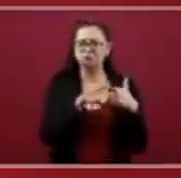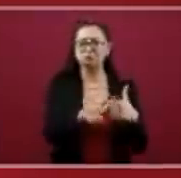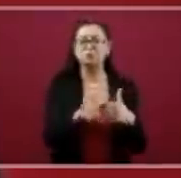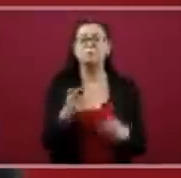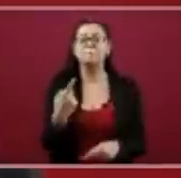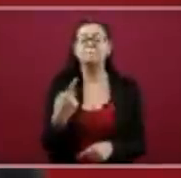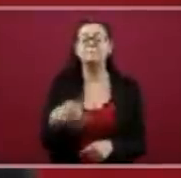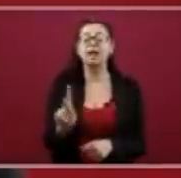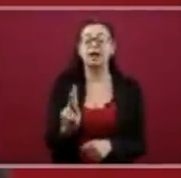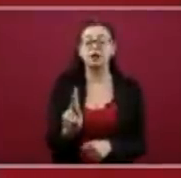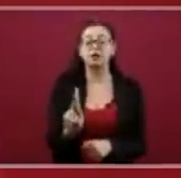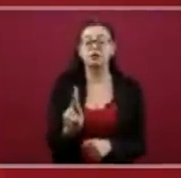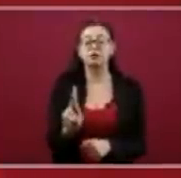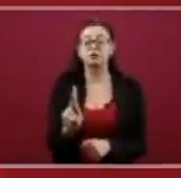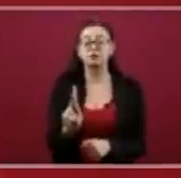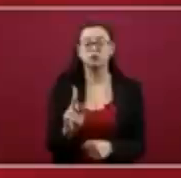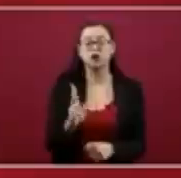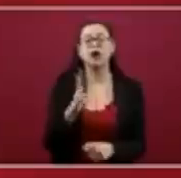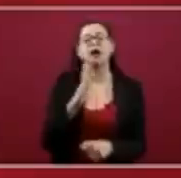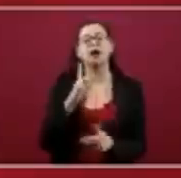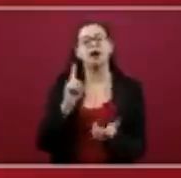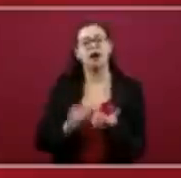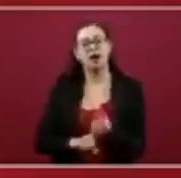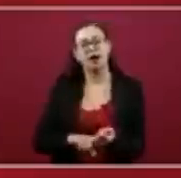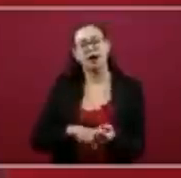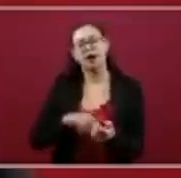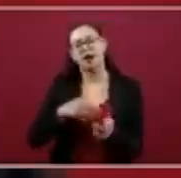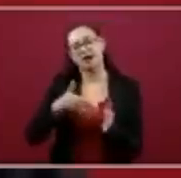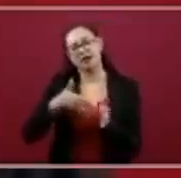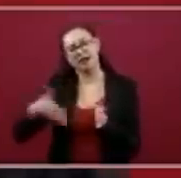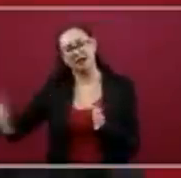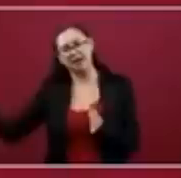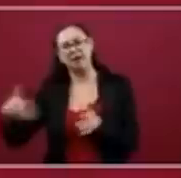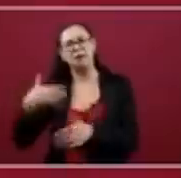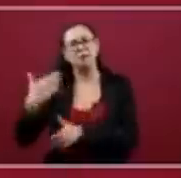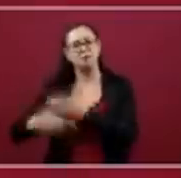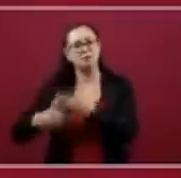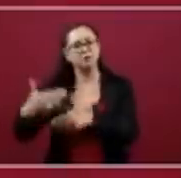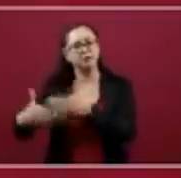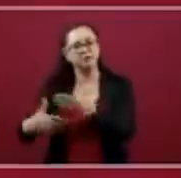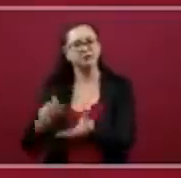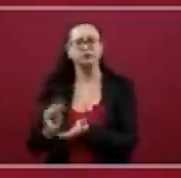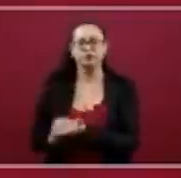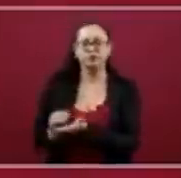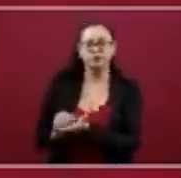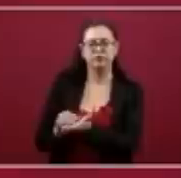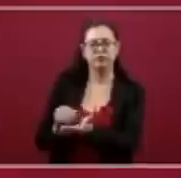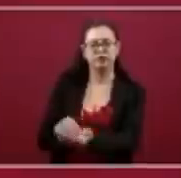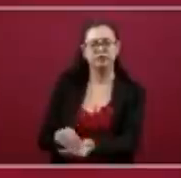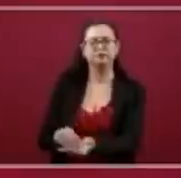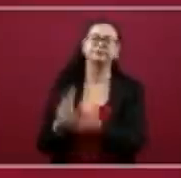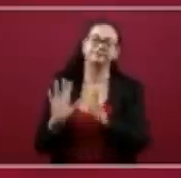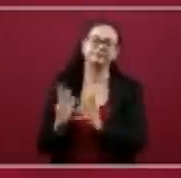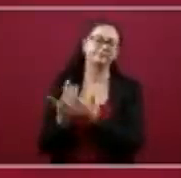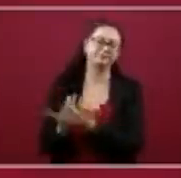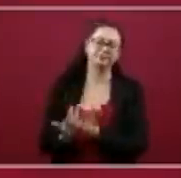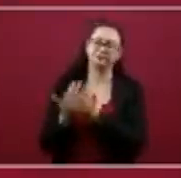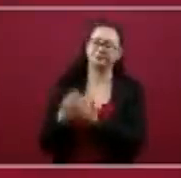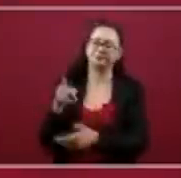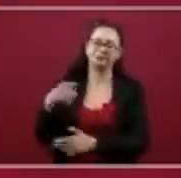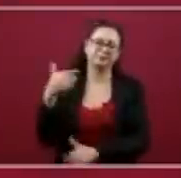pero existen estos procesos legales y los tenemos que